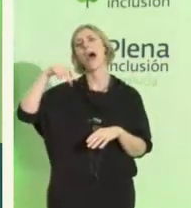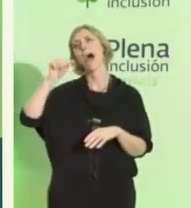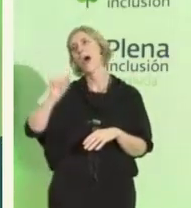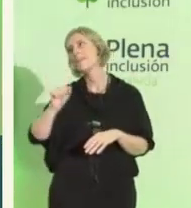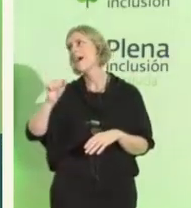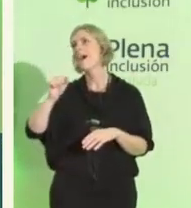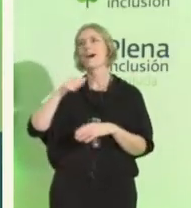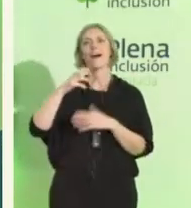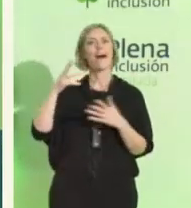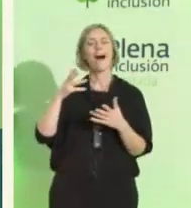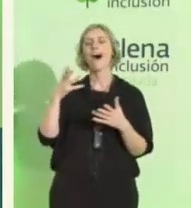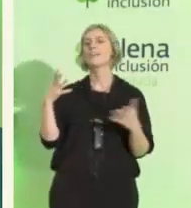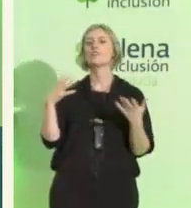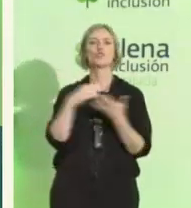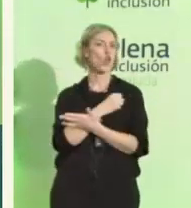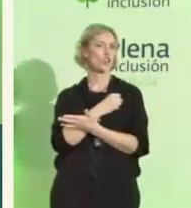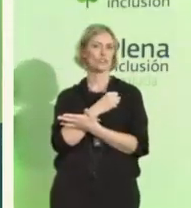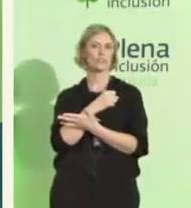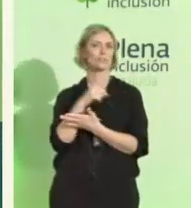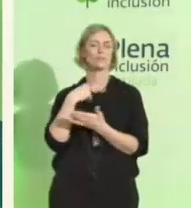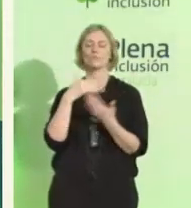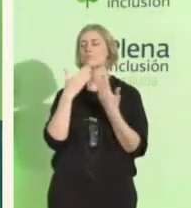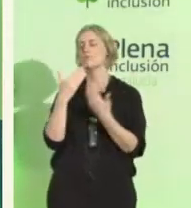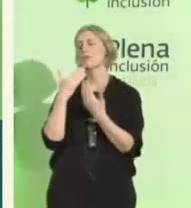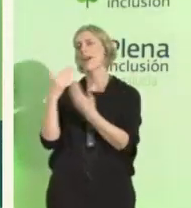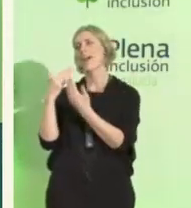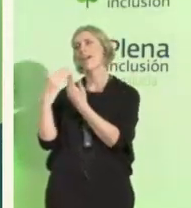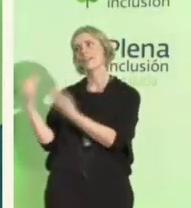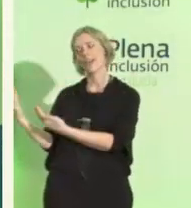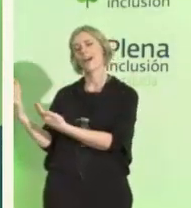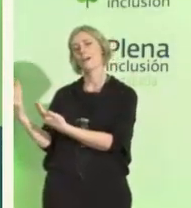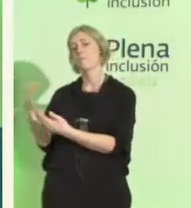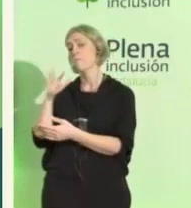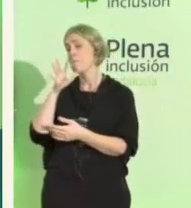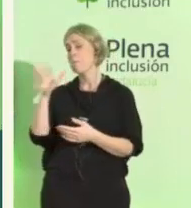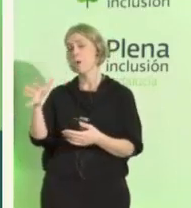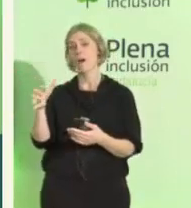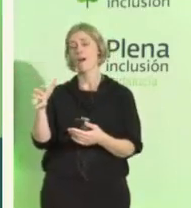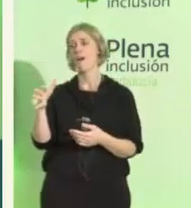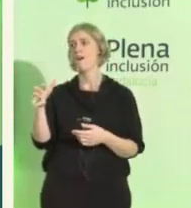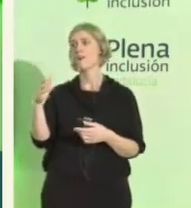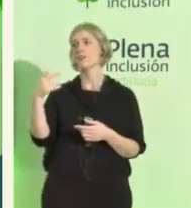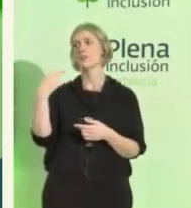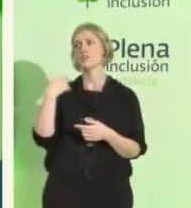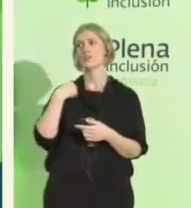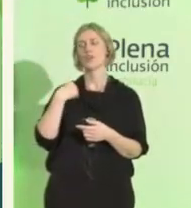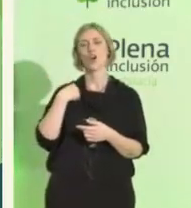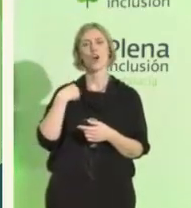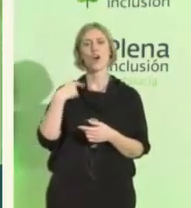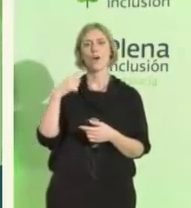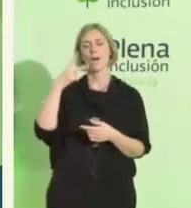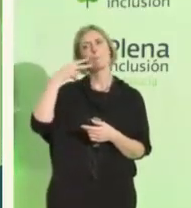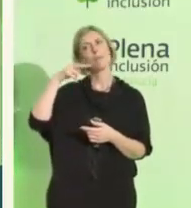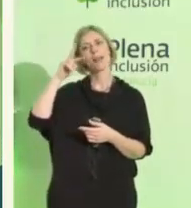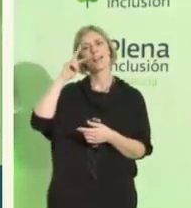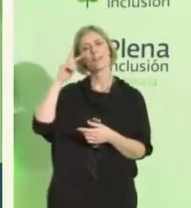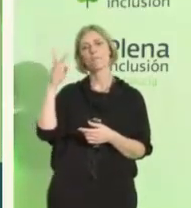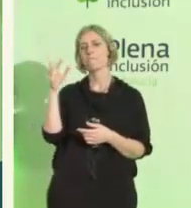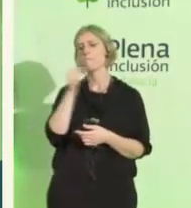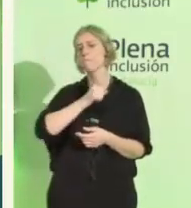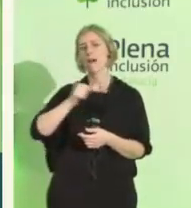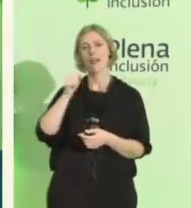que muchas gracias porque porque me hicieron vivir una maravillosamente Para mí